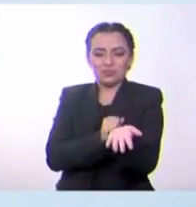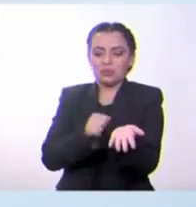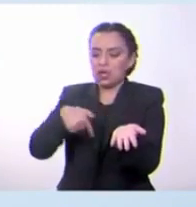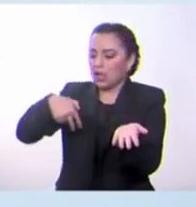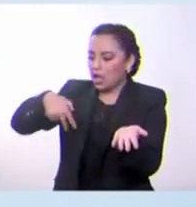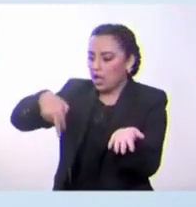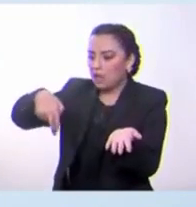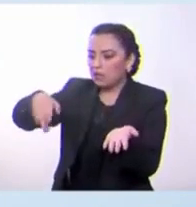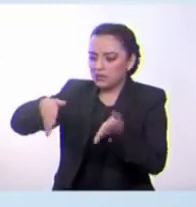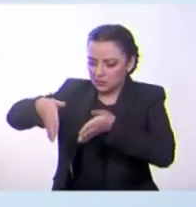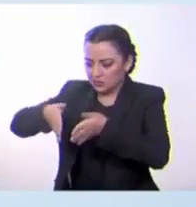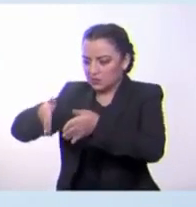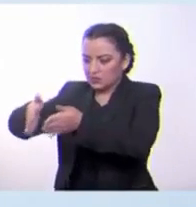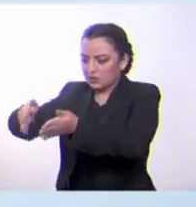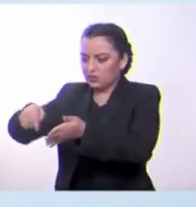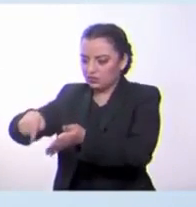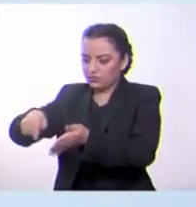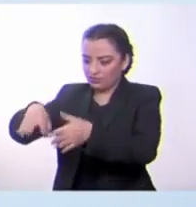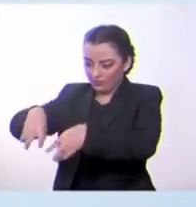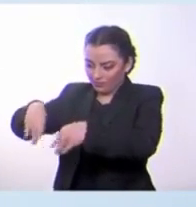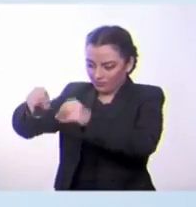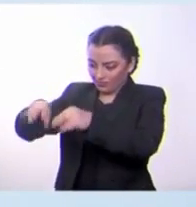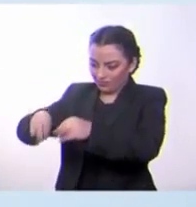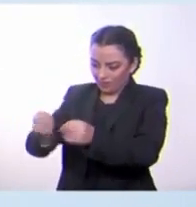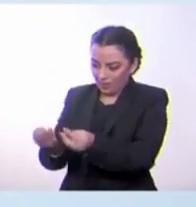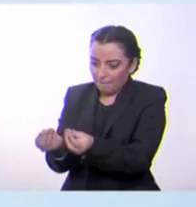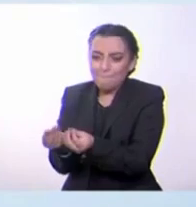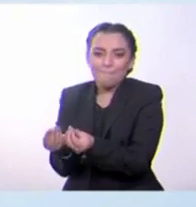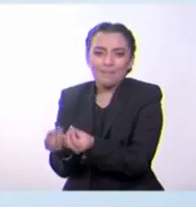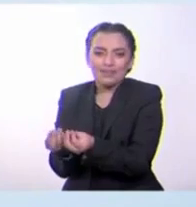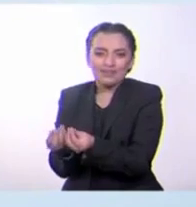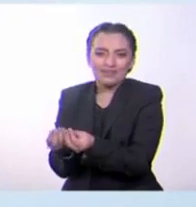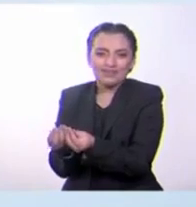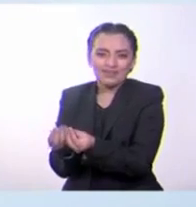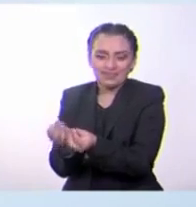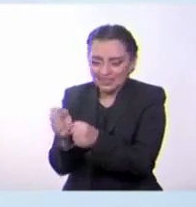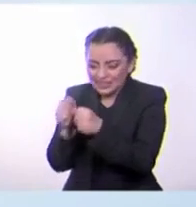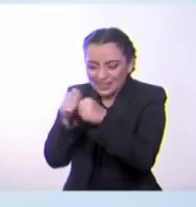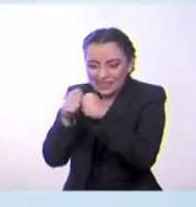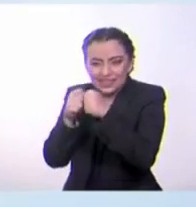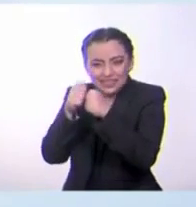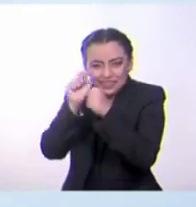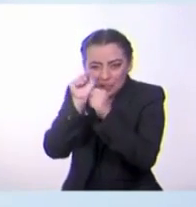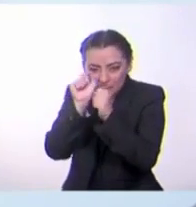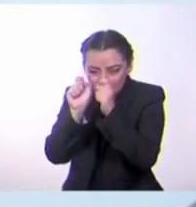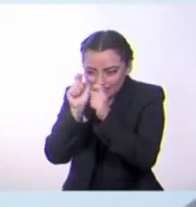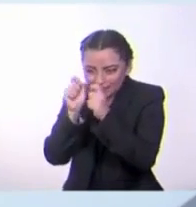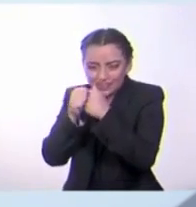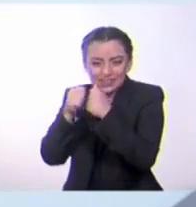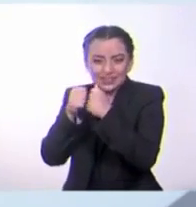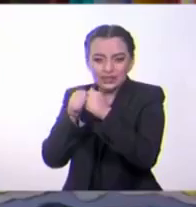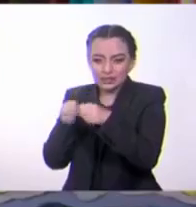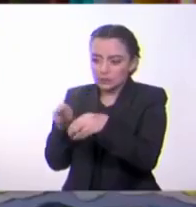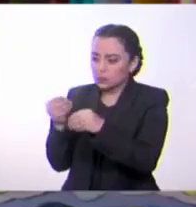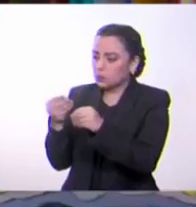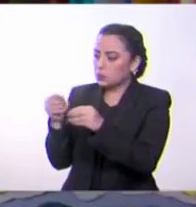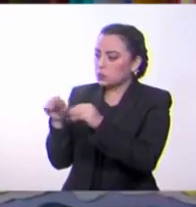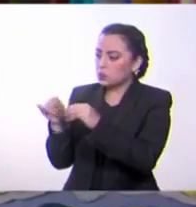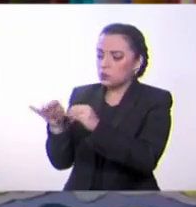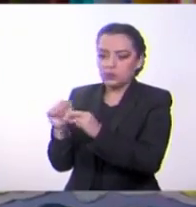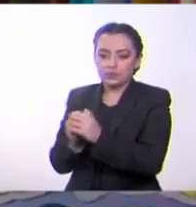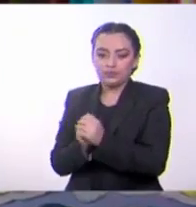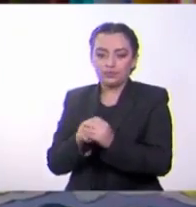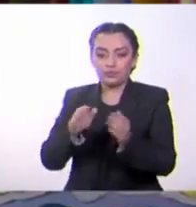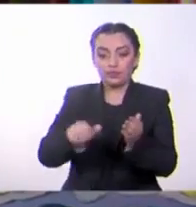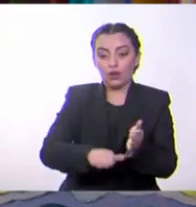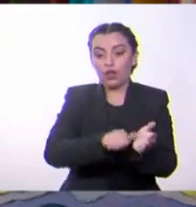han sido erosionadas durante mucho tiempo o que hace poco han sido erosionadas. Y luego